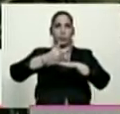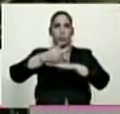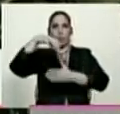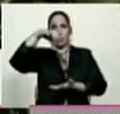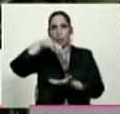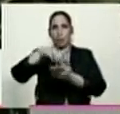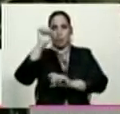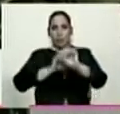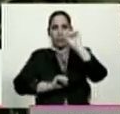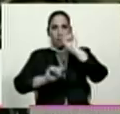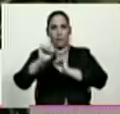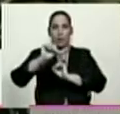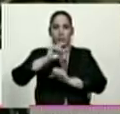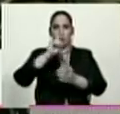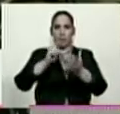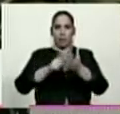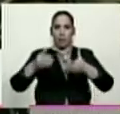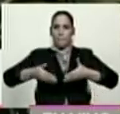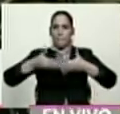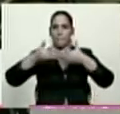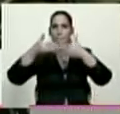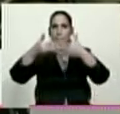Integral Marítima e Insular.